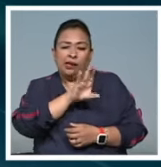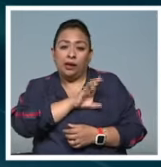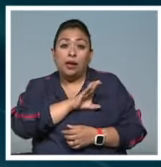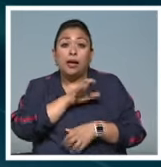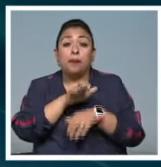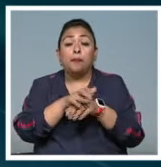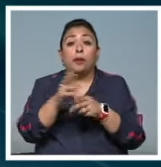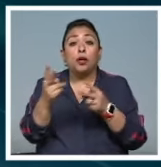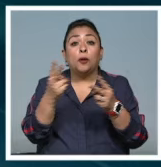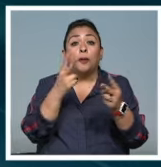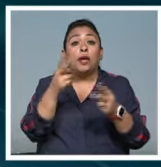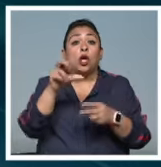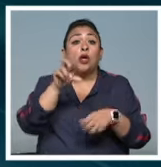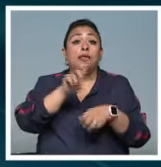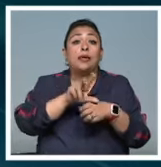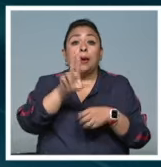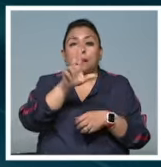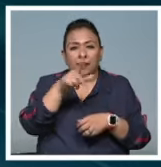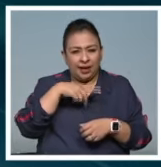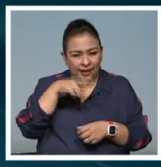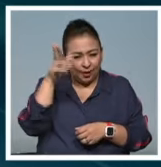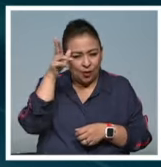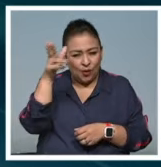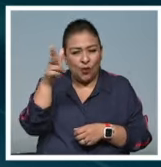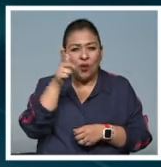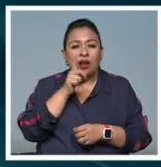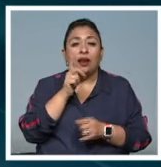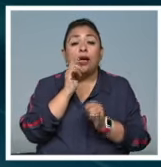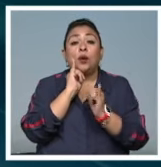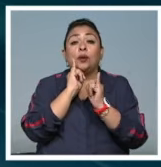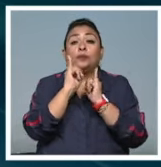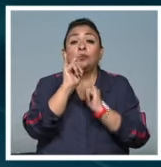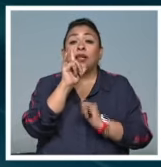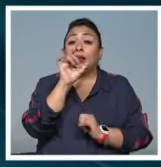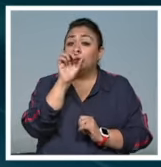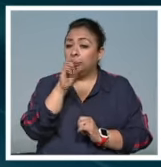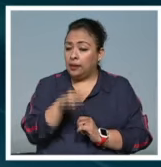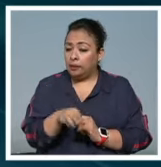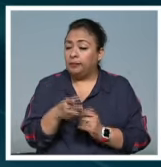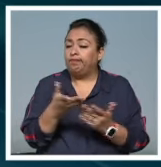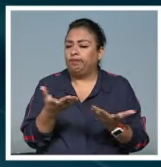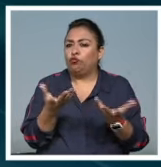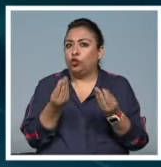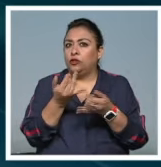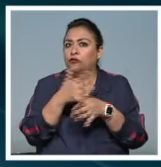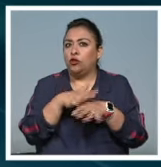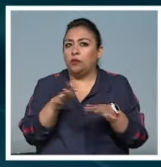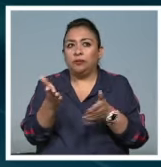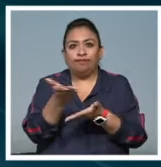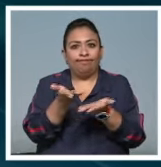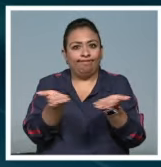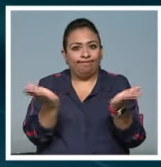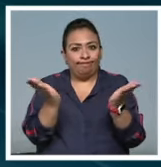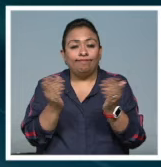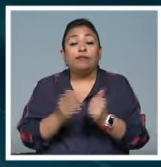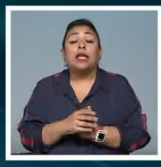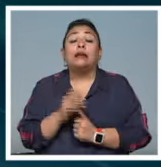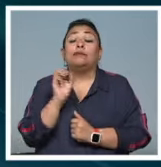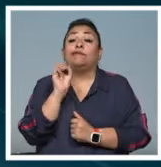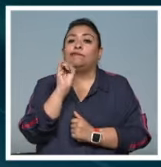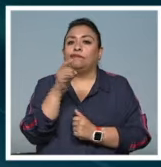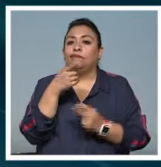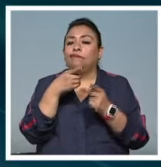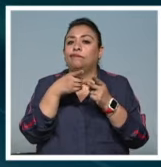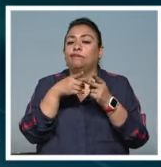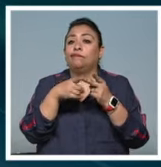Barrera, amigos del auditorio, martes, hola a Laura Regis en la traducción de lenguas de señas mexicana y mucha información que compartir con todos ustedes. Claro que sí,